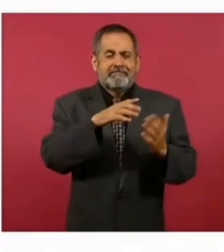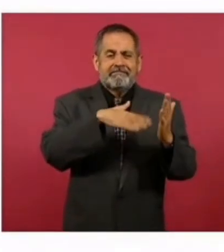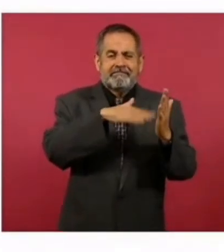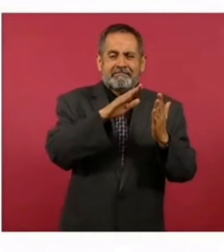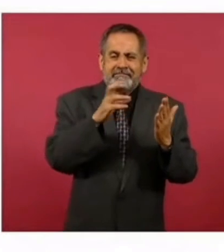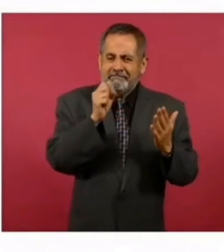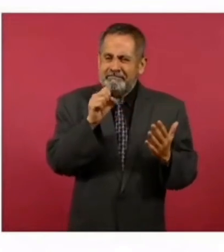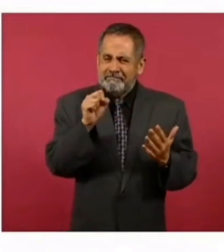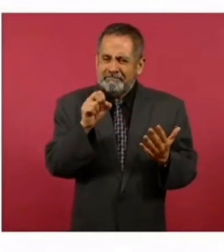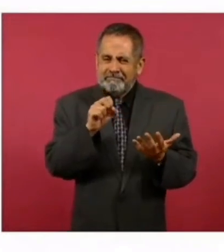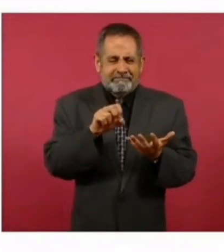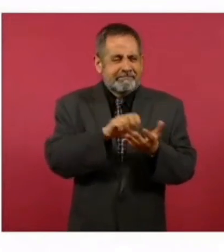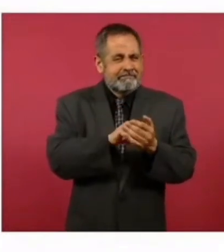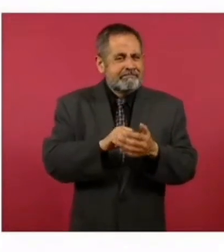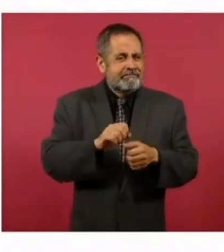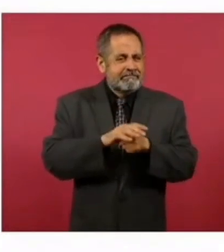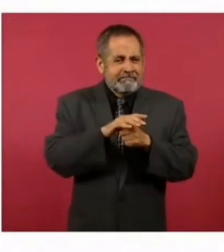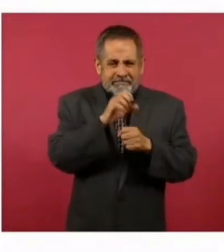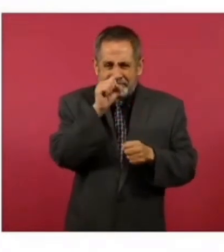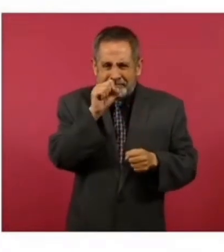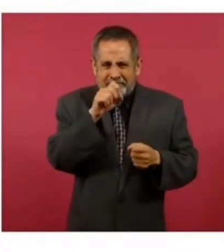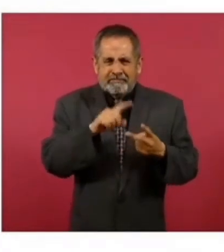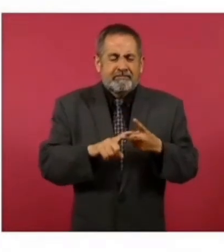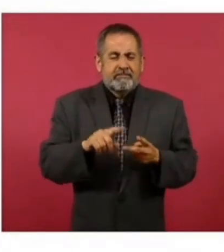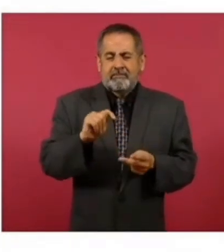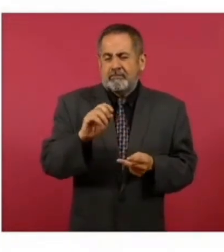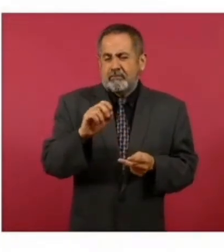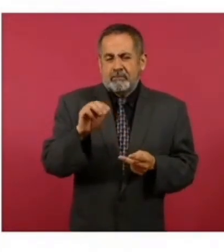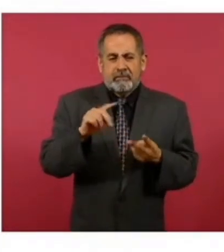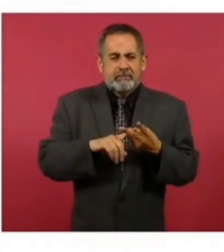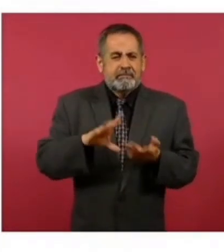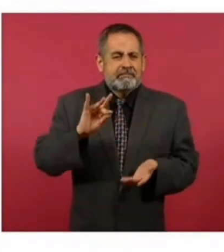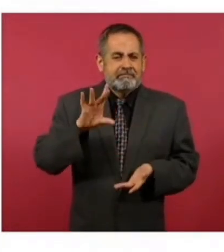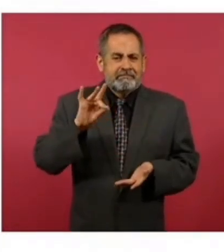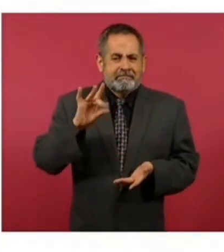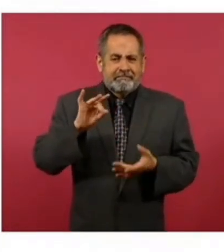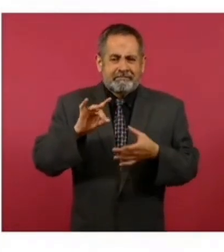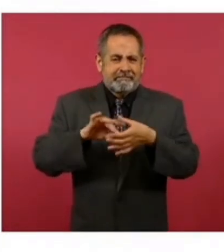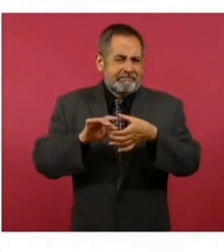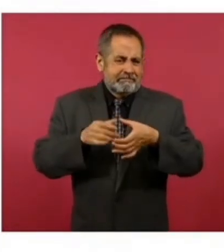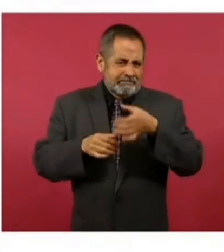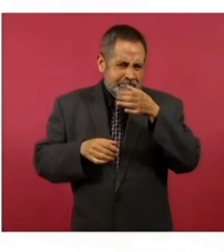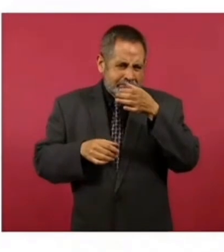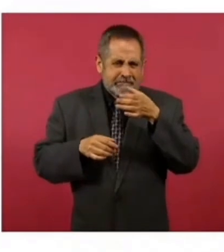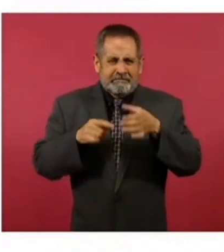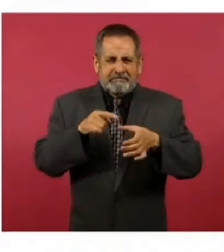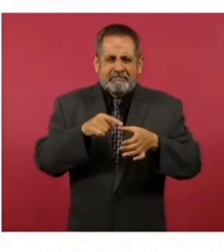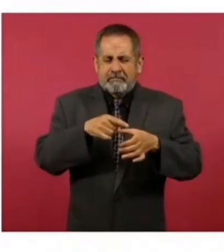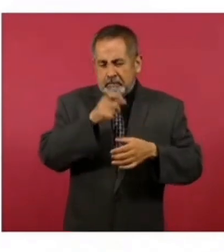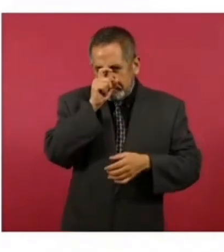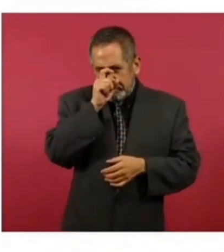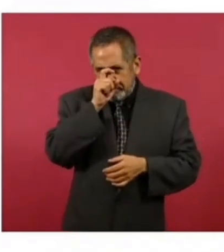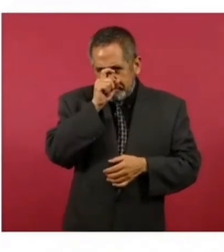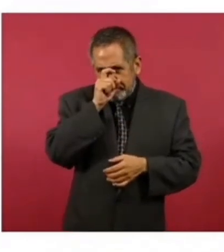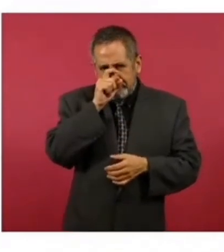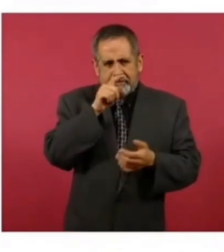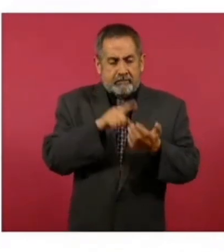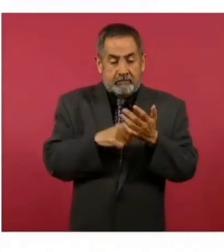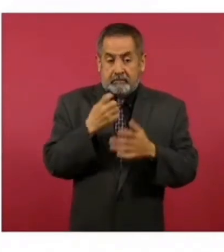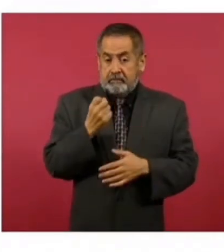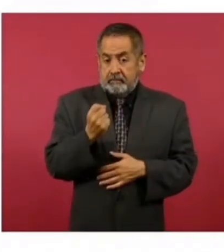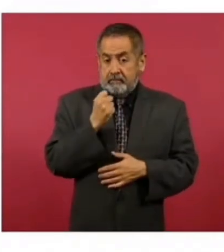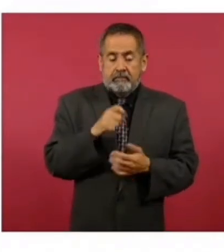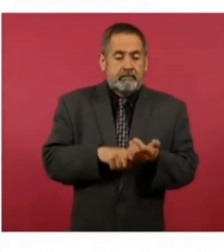famoso thinner o solvente de pintura, tolueno, pegamentos diversos, sobre todo pegamentos de